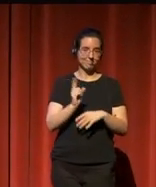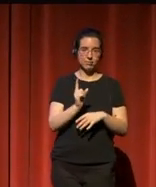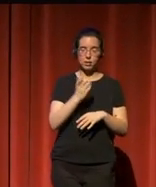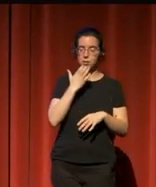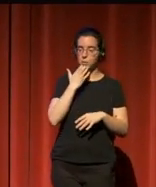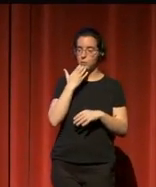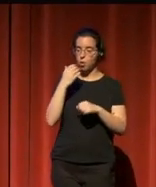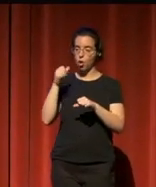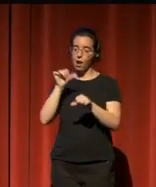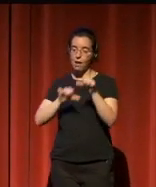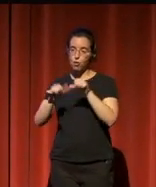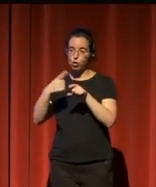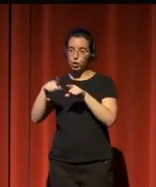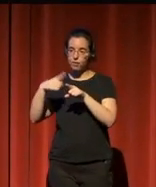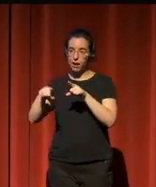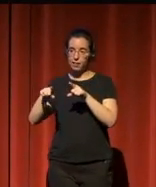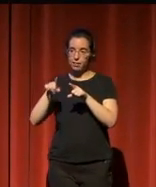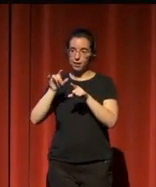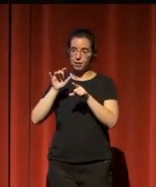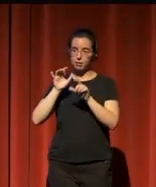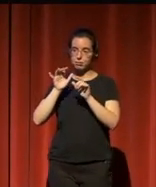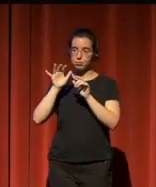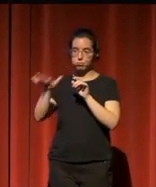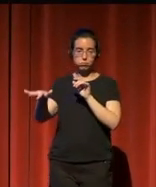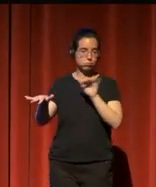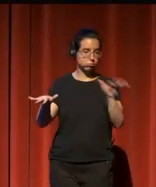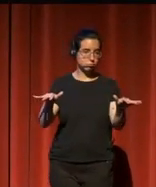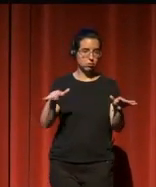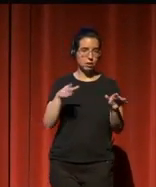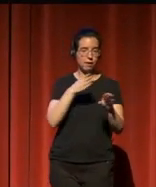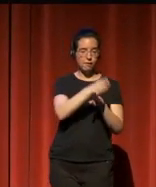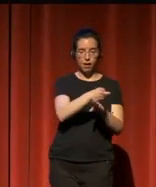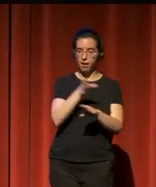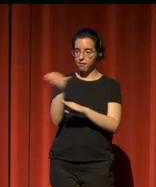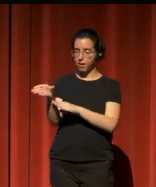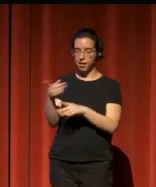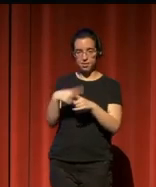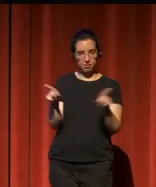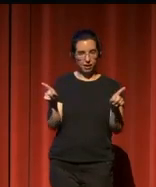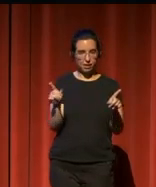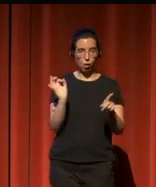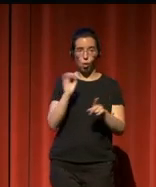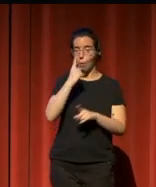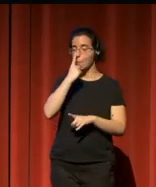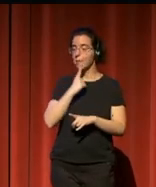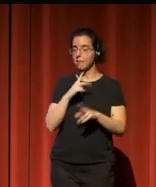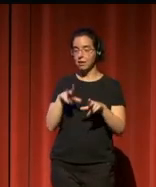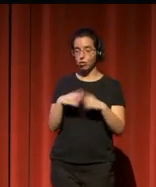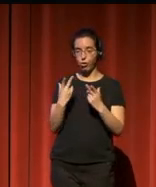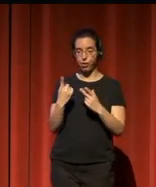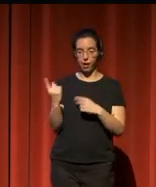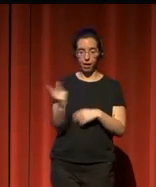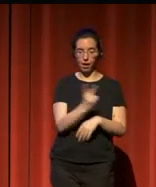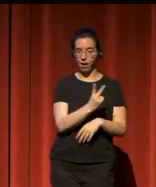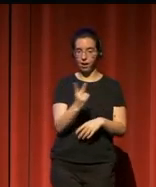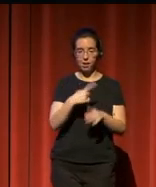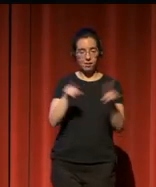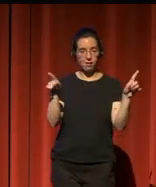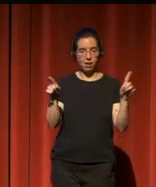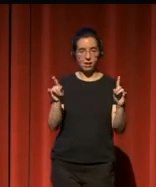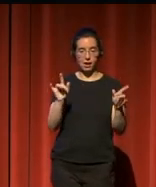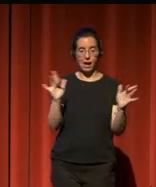diferentes y digamos cada laboratorio puede tener un cierto perfil social que en realidad no está interaccionando